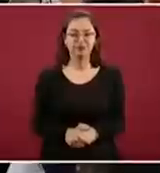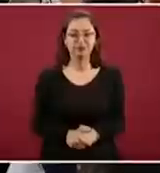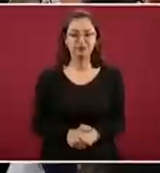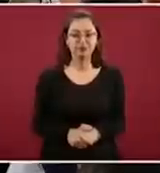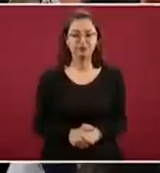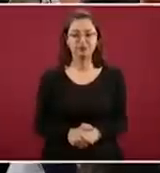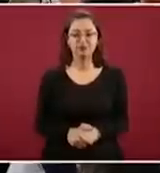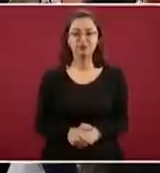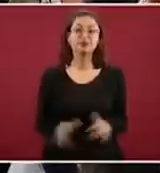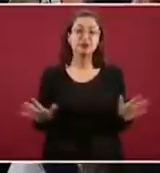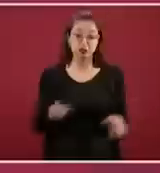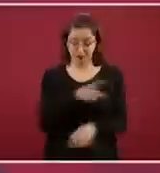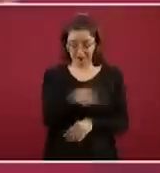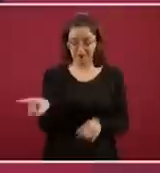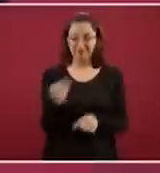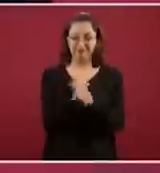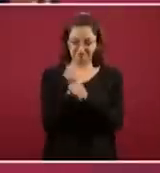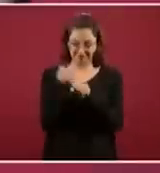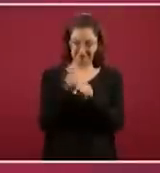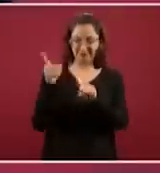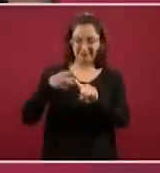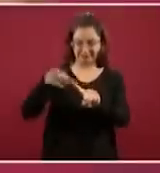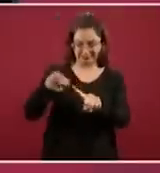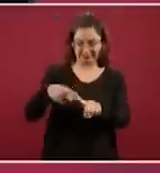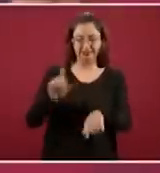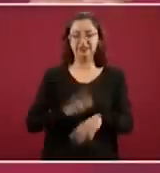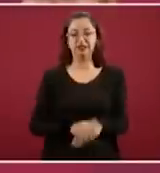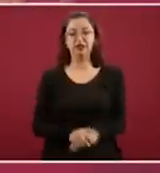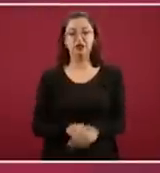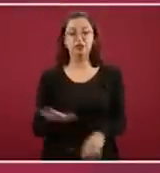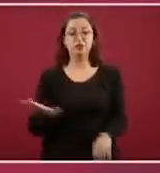Pero bueno, ahí lo dejo de tarea, porque luego